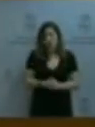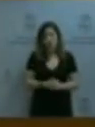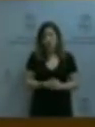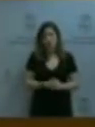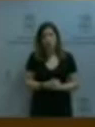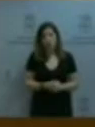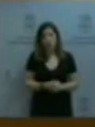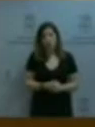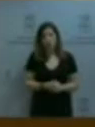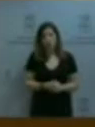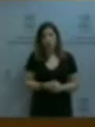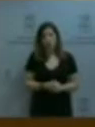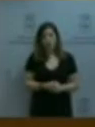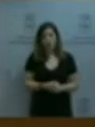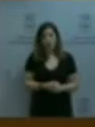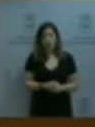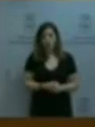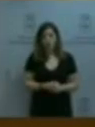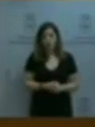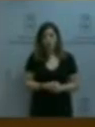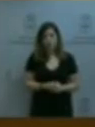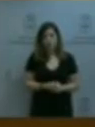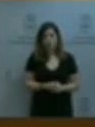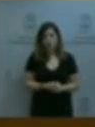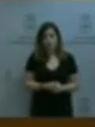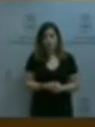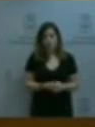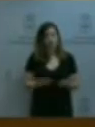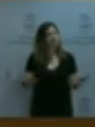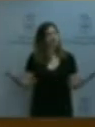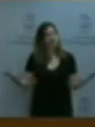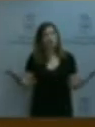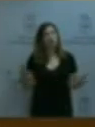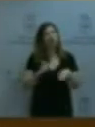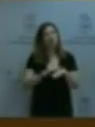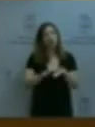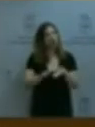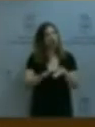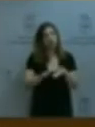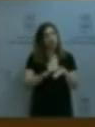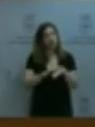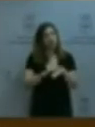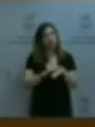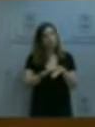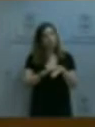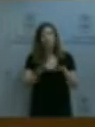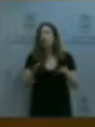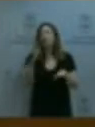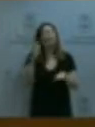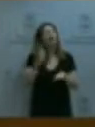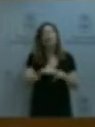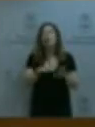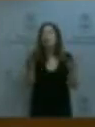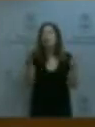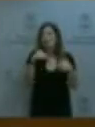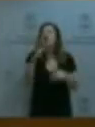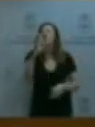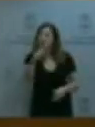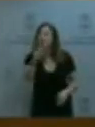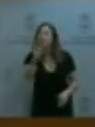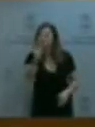Y no hay, lo siento, pero no hay tal culpa. Hubo robo, sí, de más de 3.500